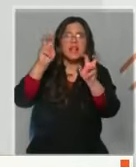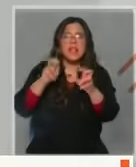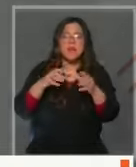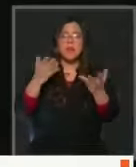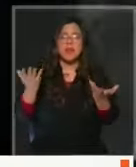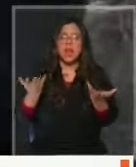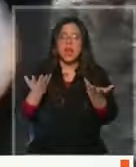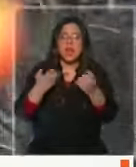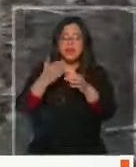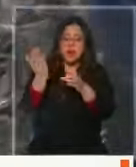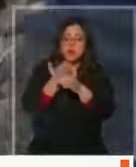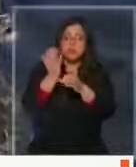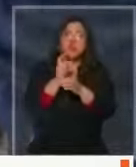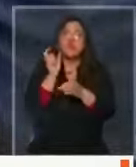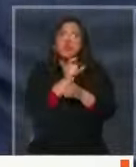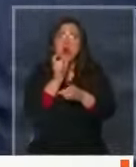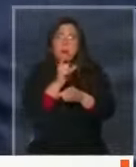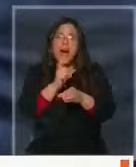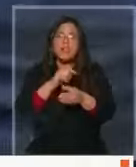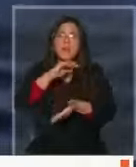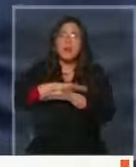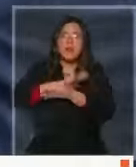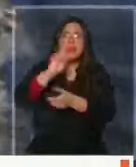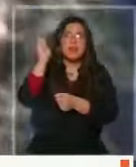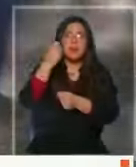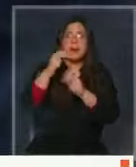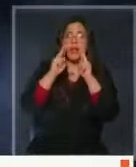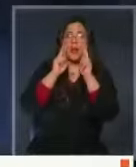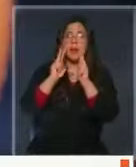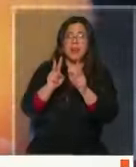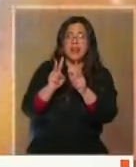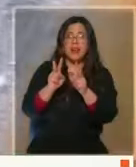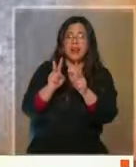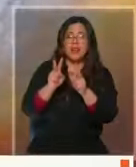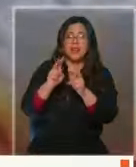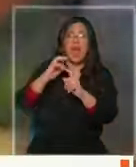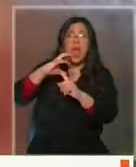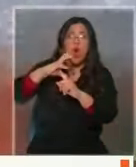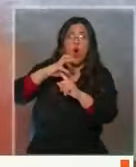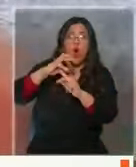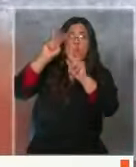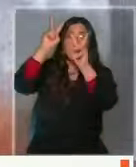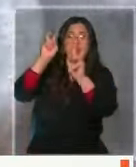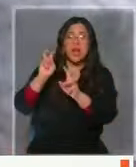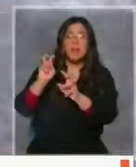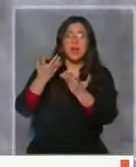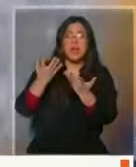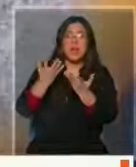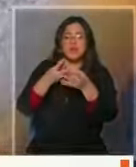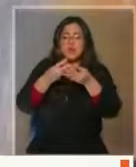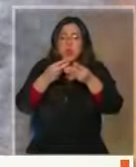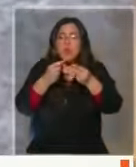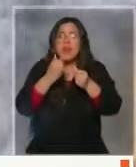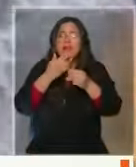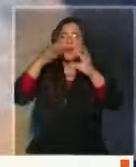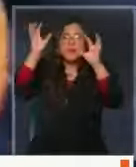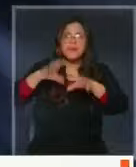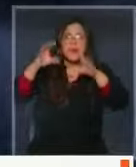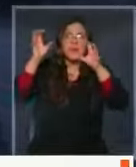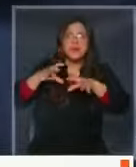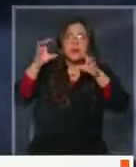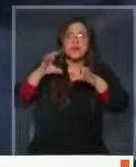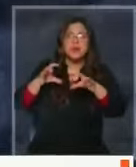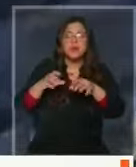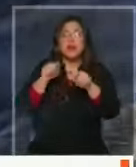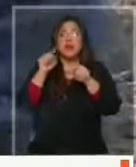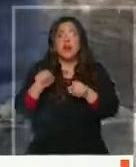patrias. Aquí se puede apreciar el hongo por la humedad ambiental, tanto de la lluvia, aquí no me ha dejado ventilar. Es